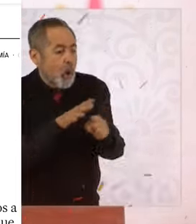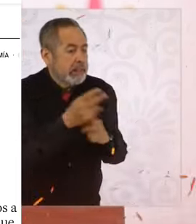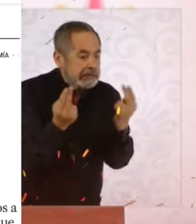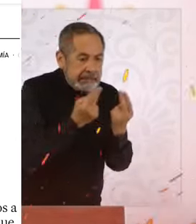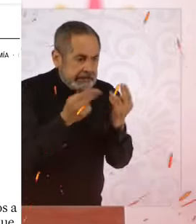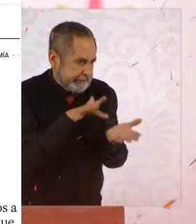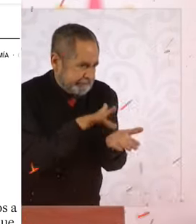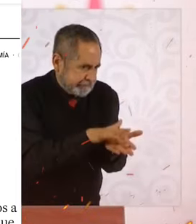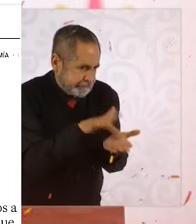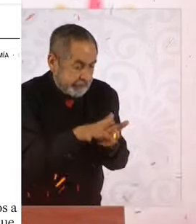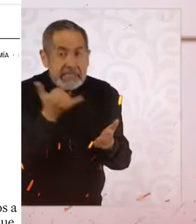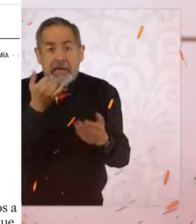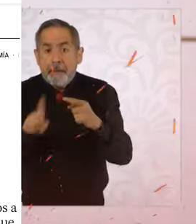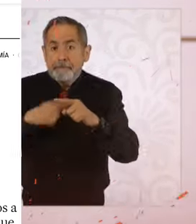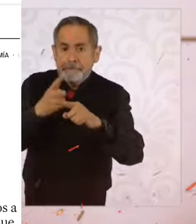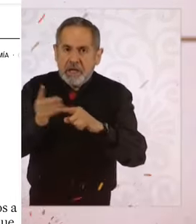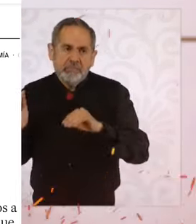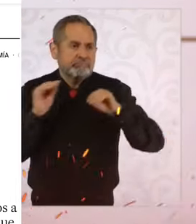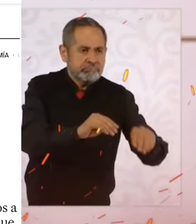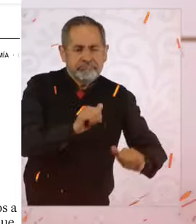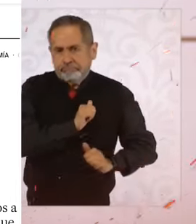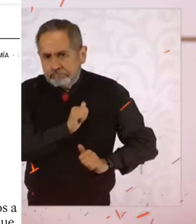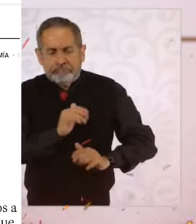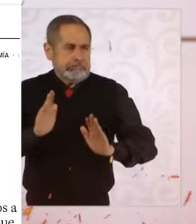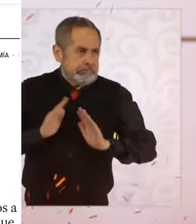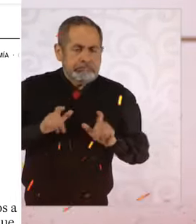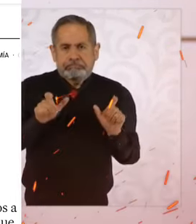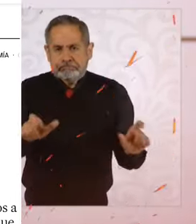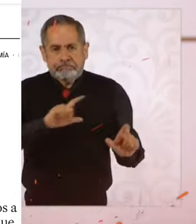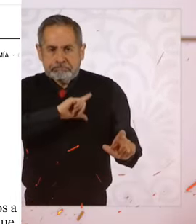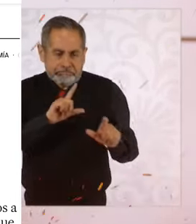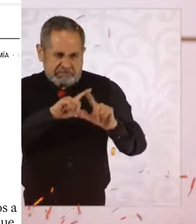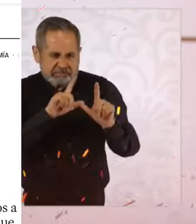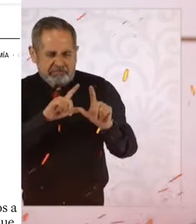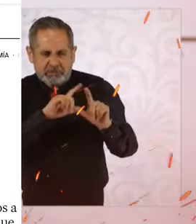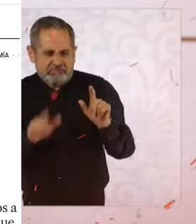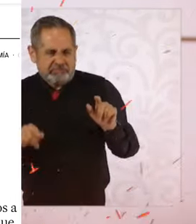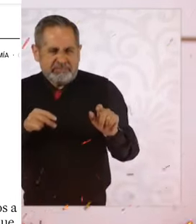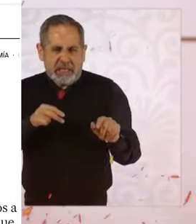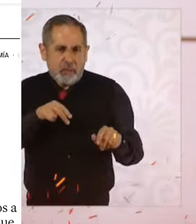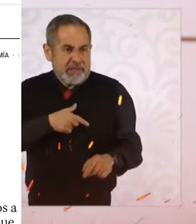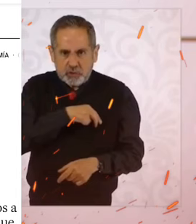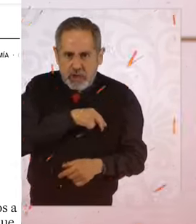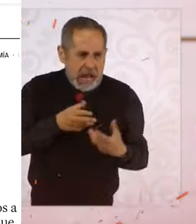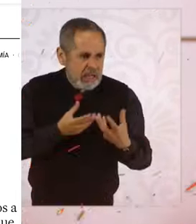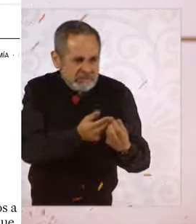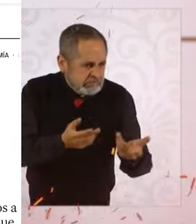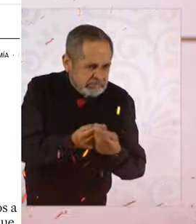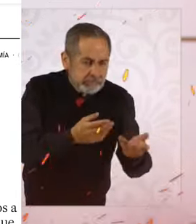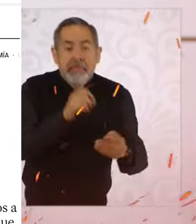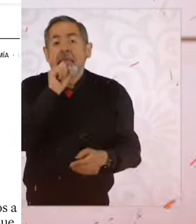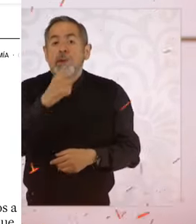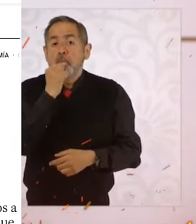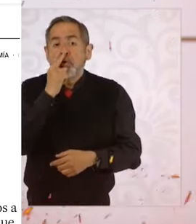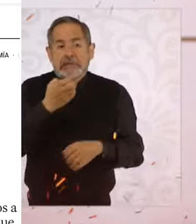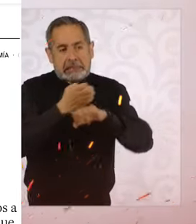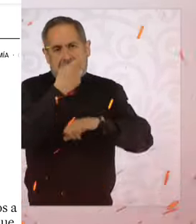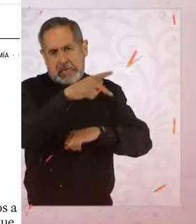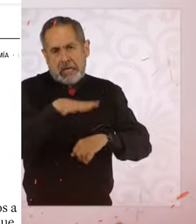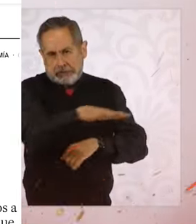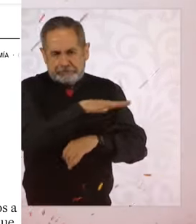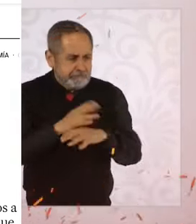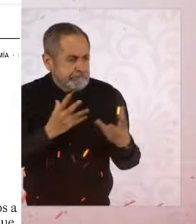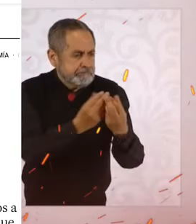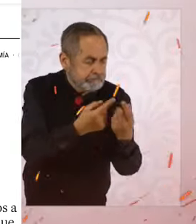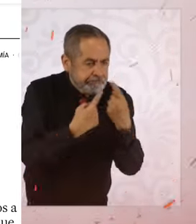las Fuerzas Armadas y de la propia coordinación con la Policía Estatal y Policía Estatal principalmente, y al